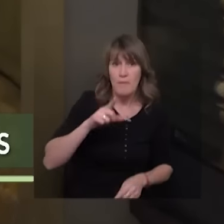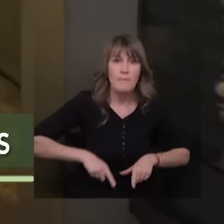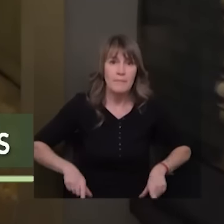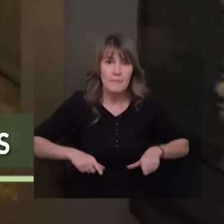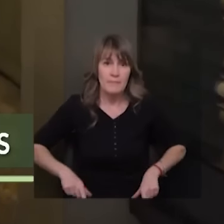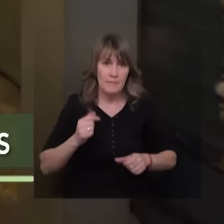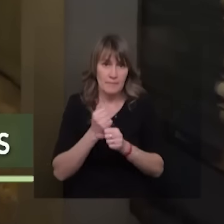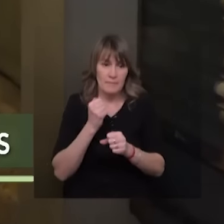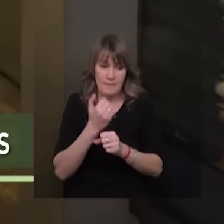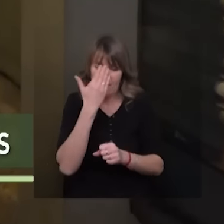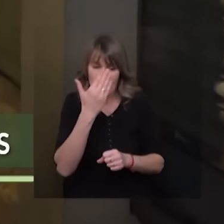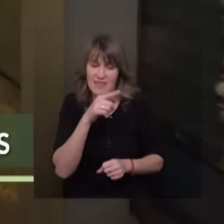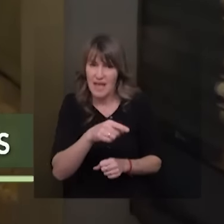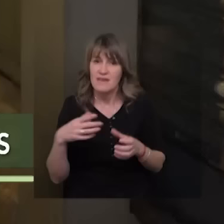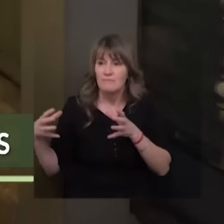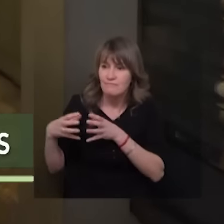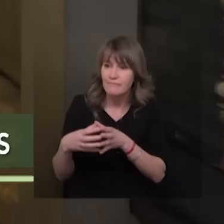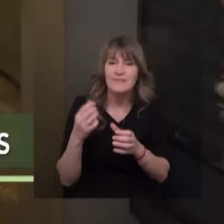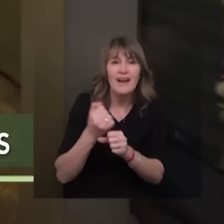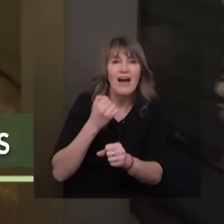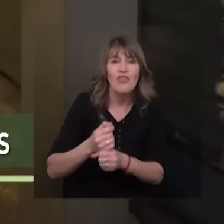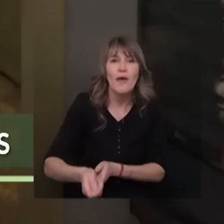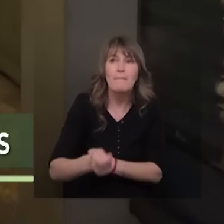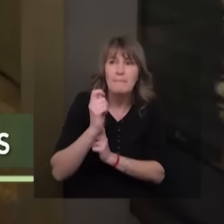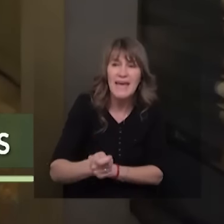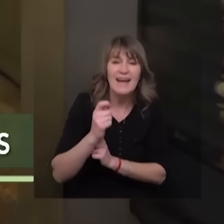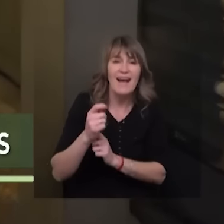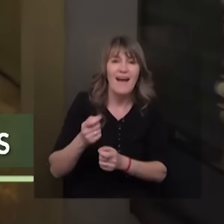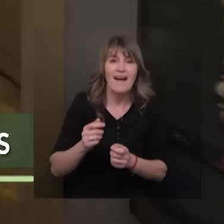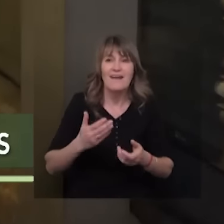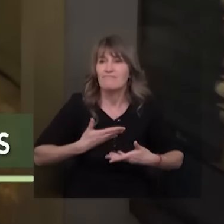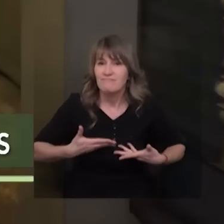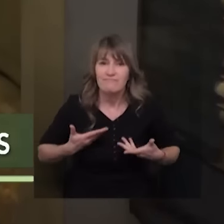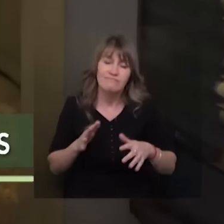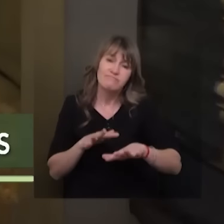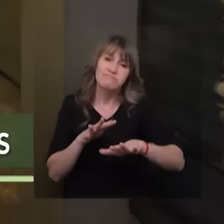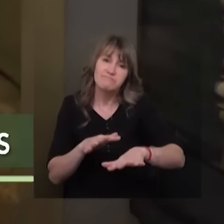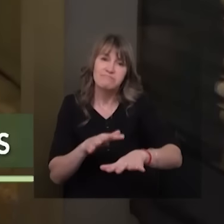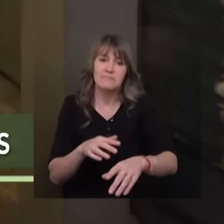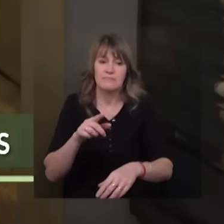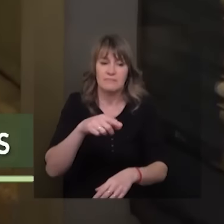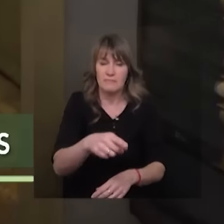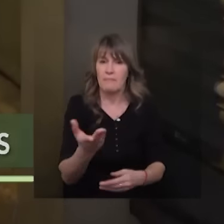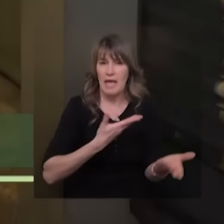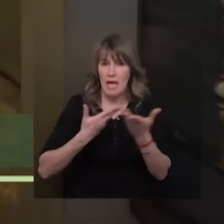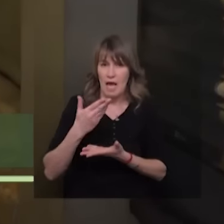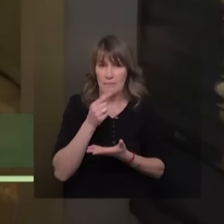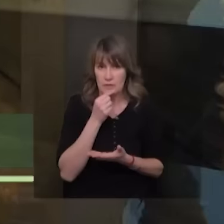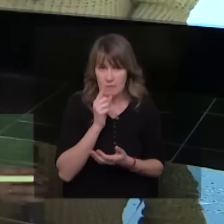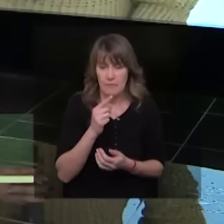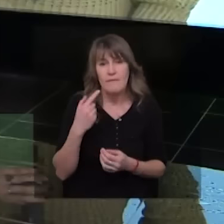movilización que realizaron los trabajadores de la pesca vamos a conocer alguna de las miradas justamente de los sindicatos que hicieron esta solicitud al